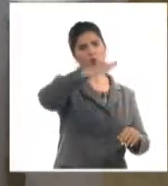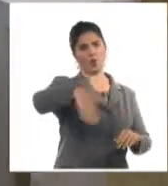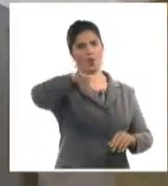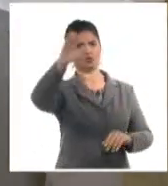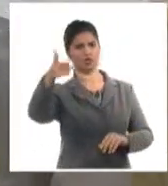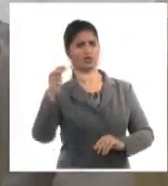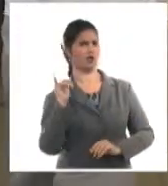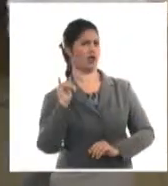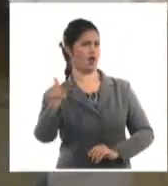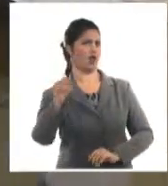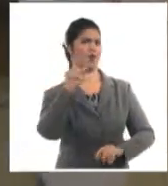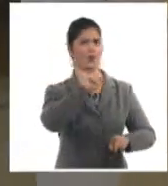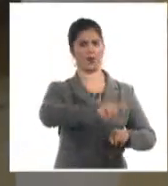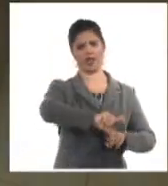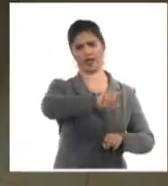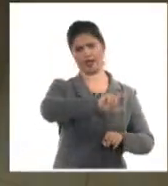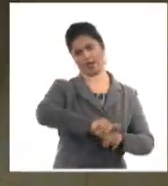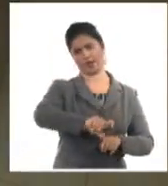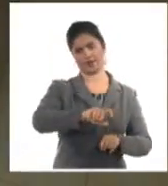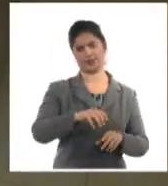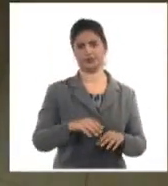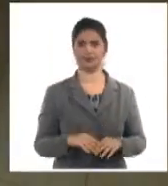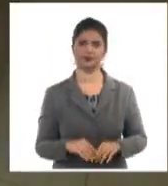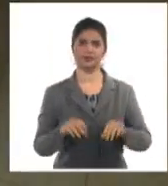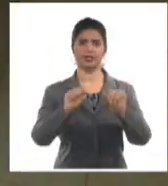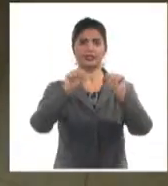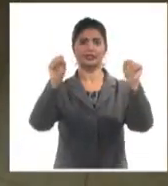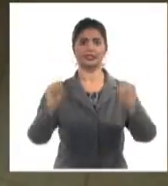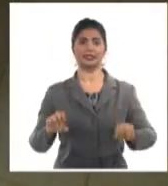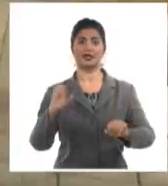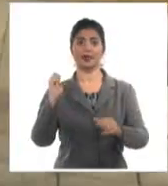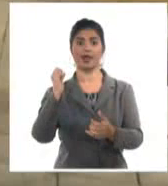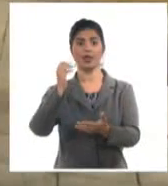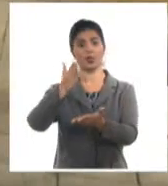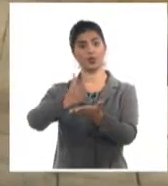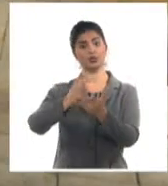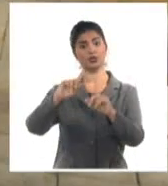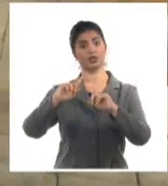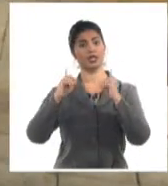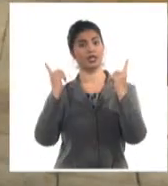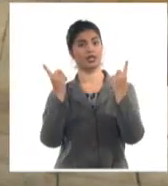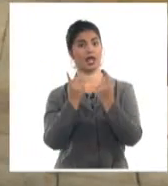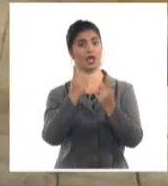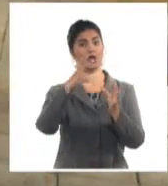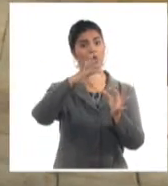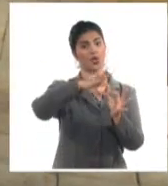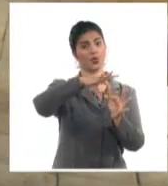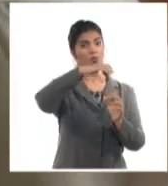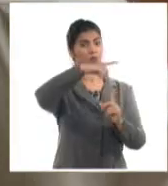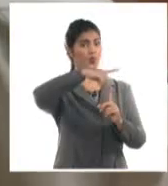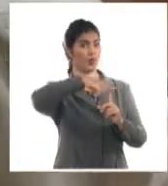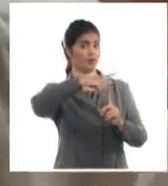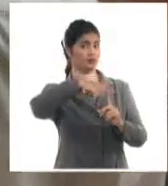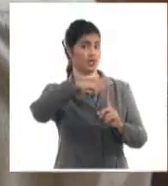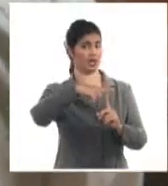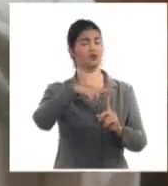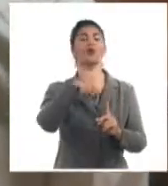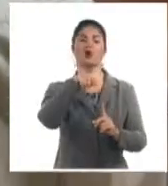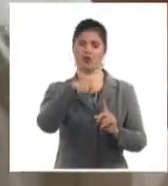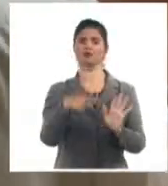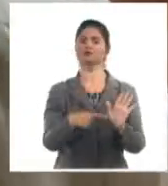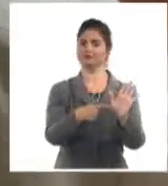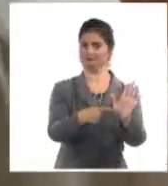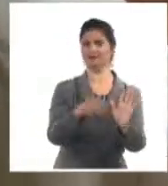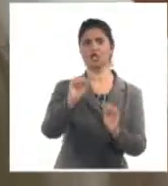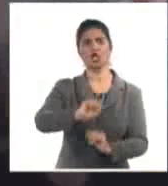que estábamos dominados con... El sistema de educación general en la provincia de Guantánamo se afianza en los territorios comprendidos en el Plan Turquino. Ese logro de